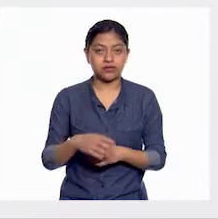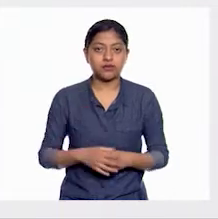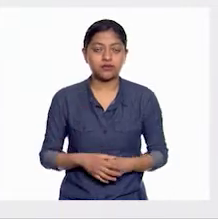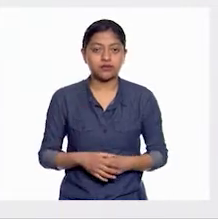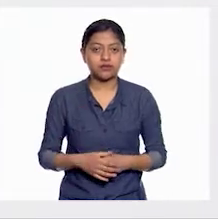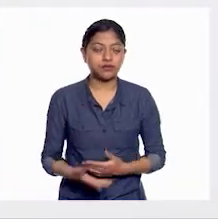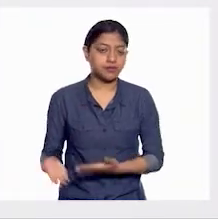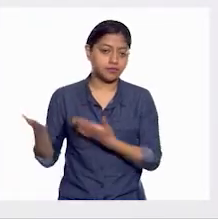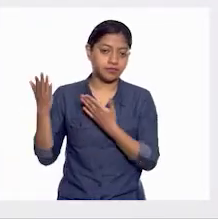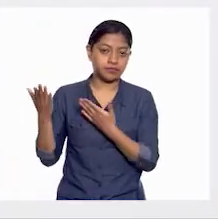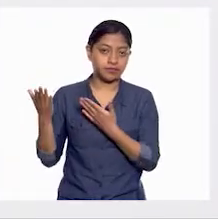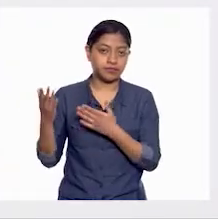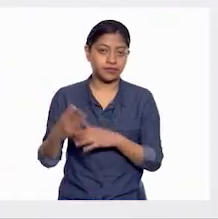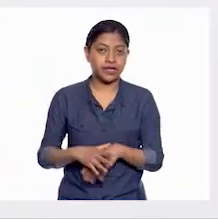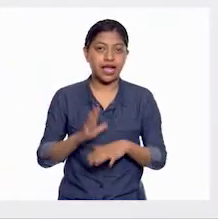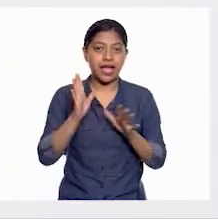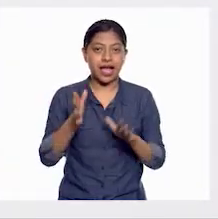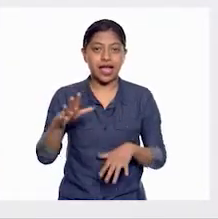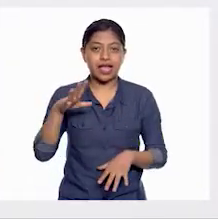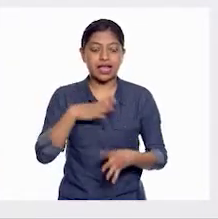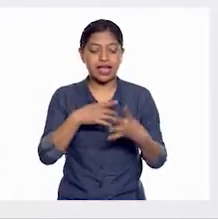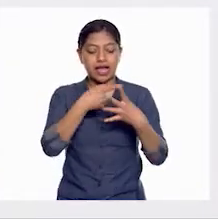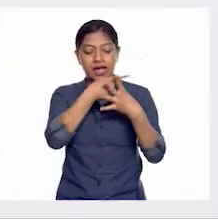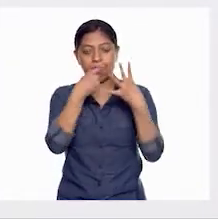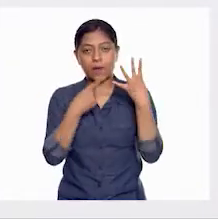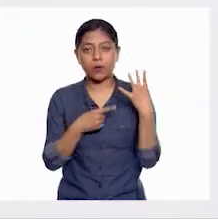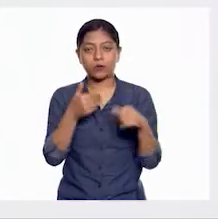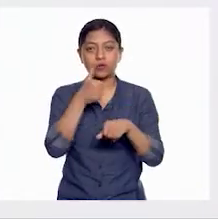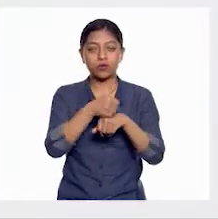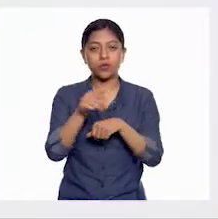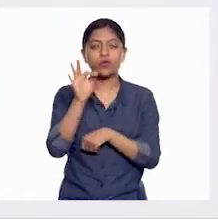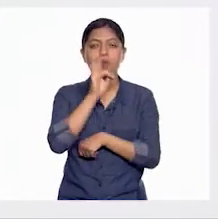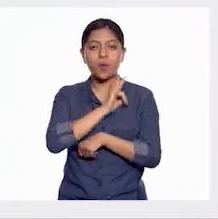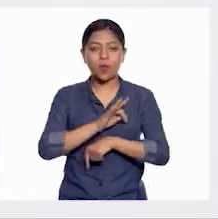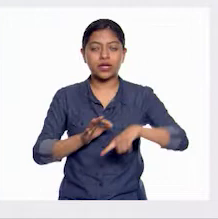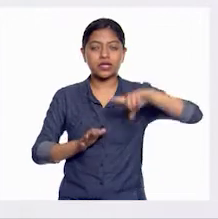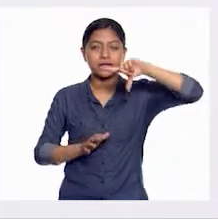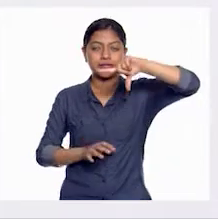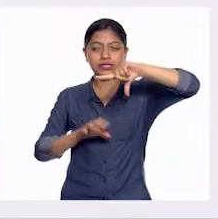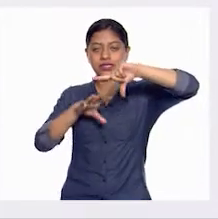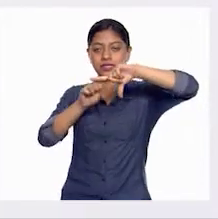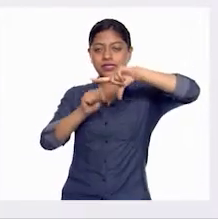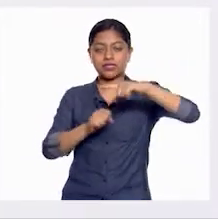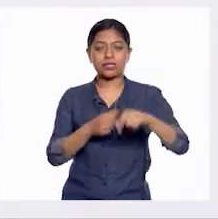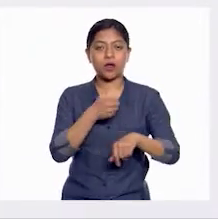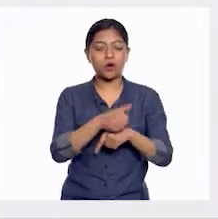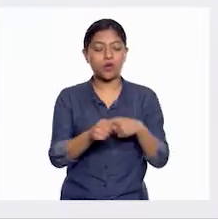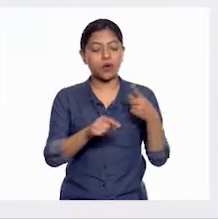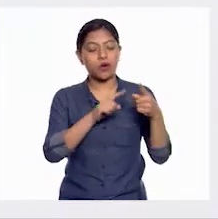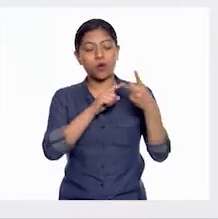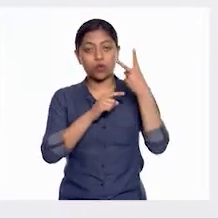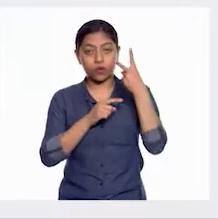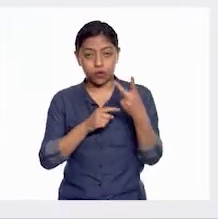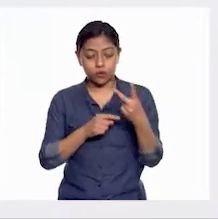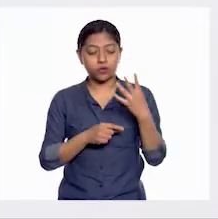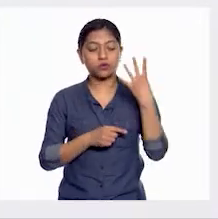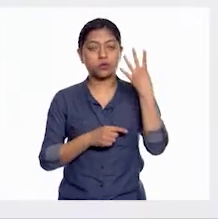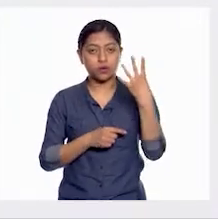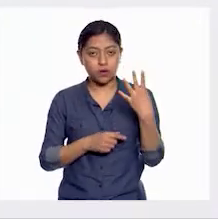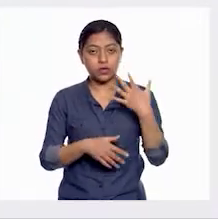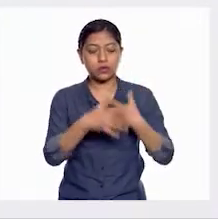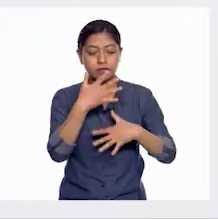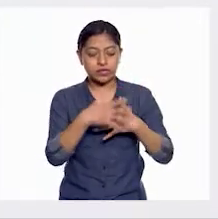Ya encontramos 4 divisores del número 60. El 2, el 4, el 15 y